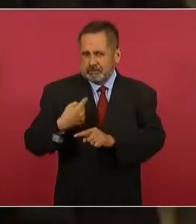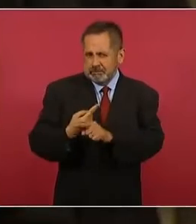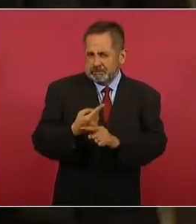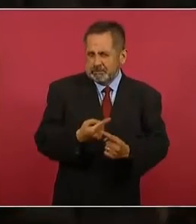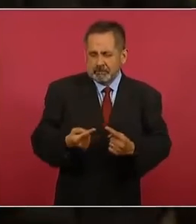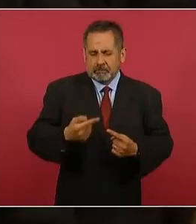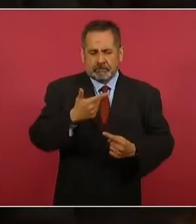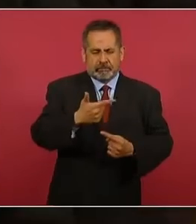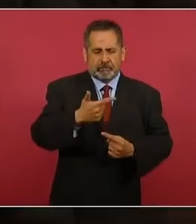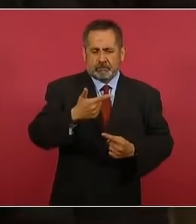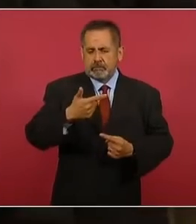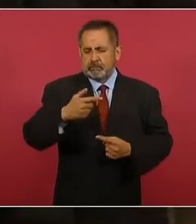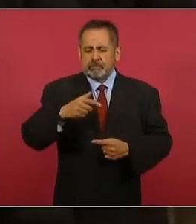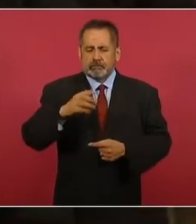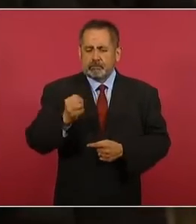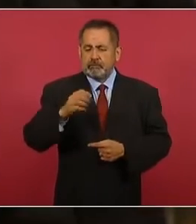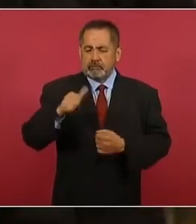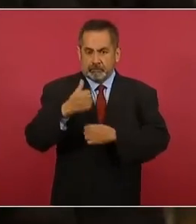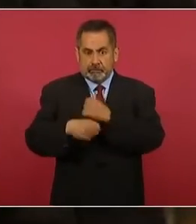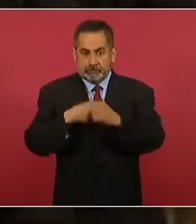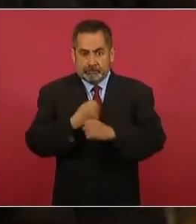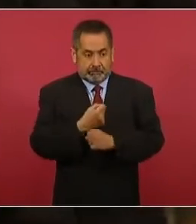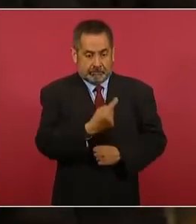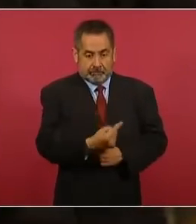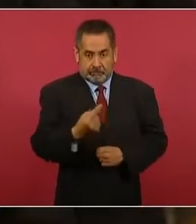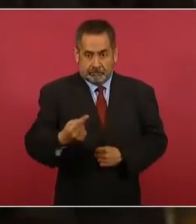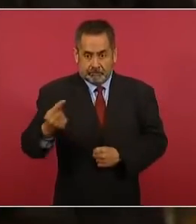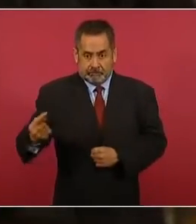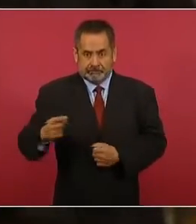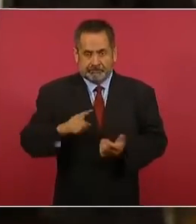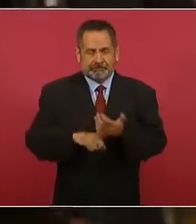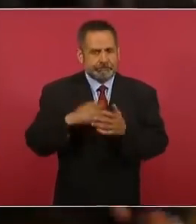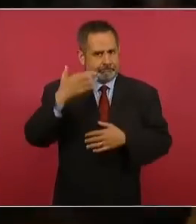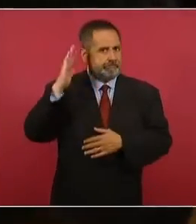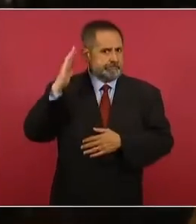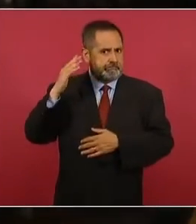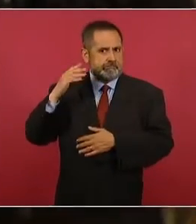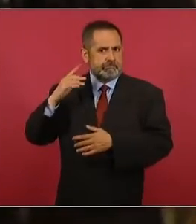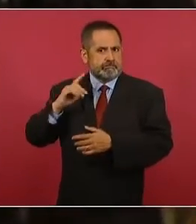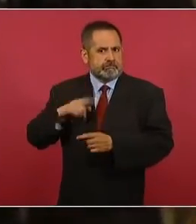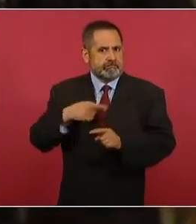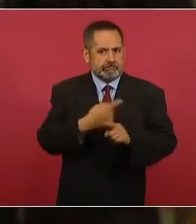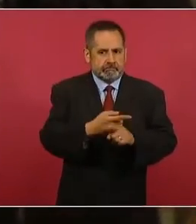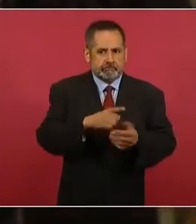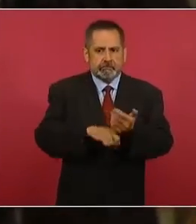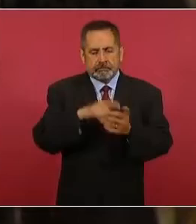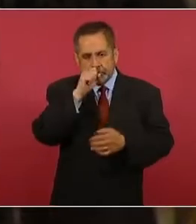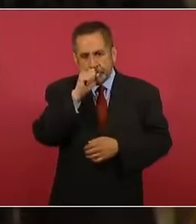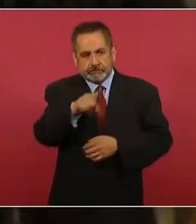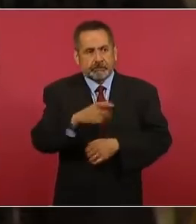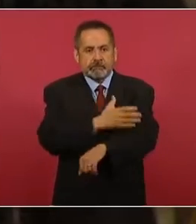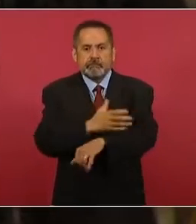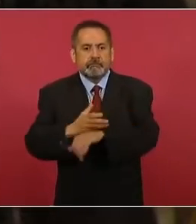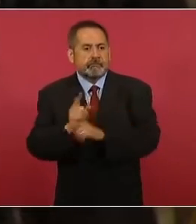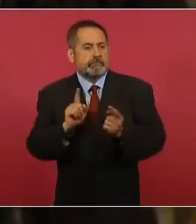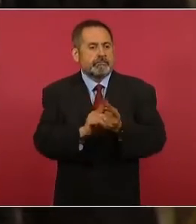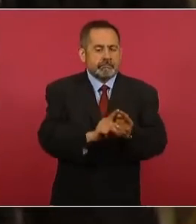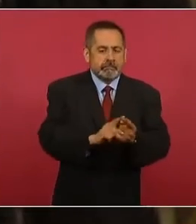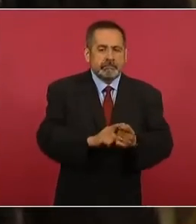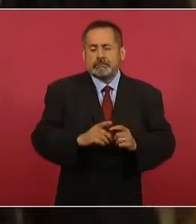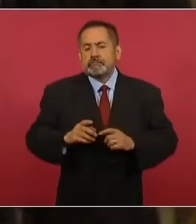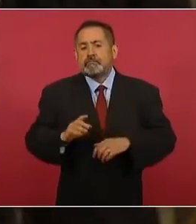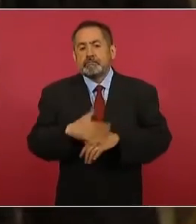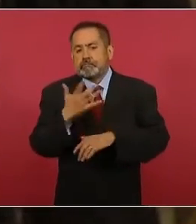9 y 11 años, esa es la edad que tenían al momento de ser agredidos sexualmente por sus propios compañeros, porque los